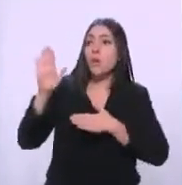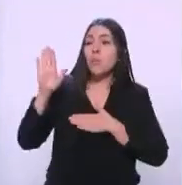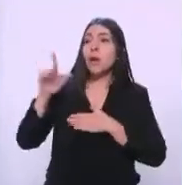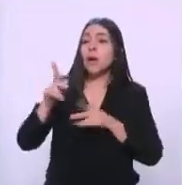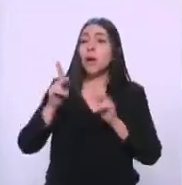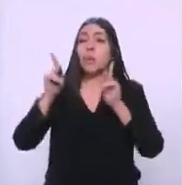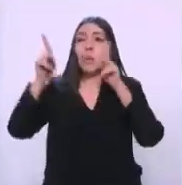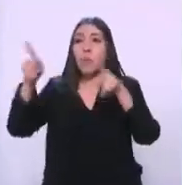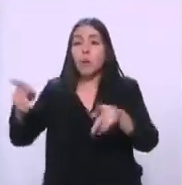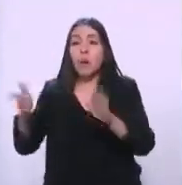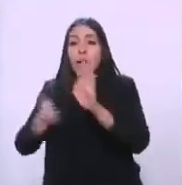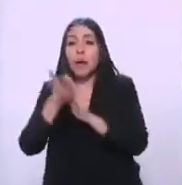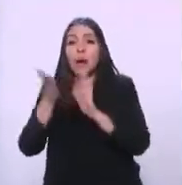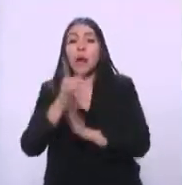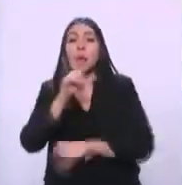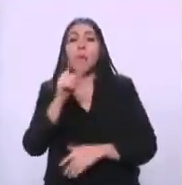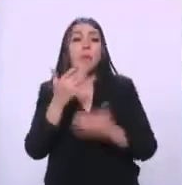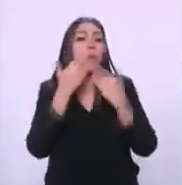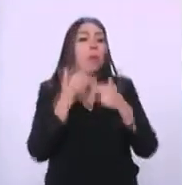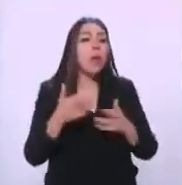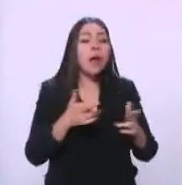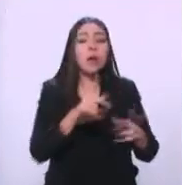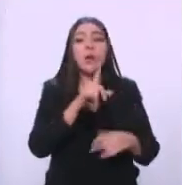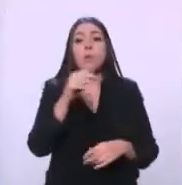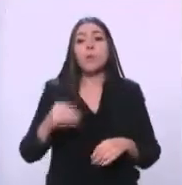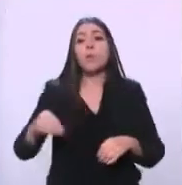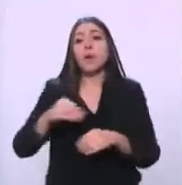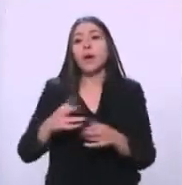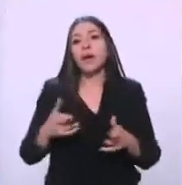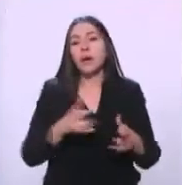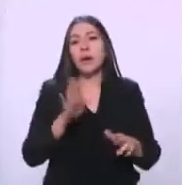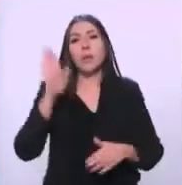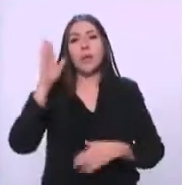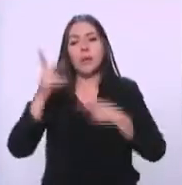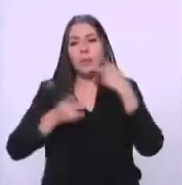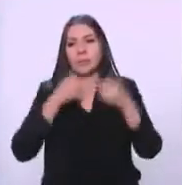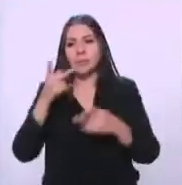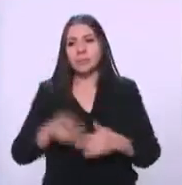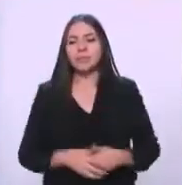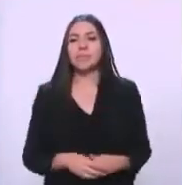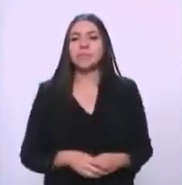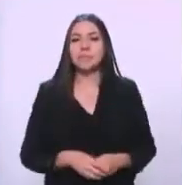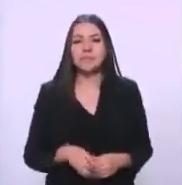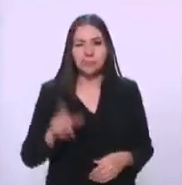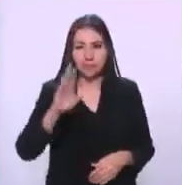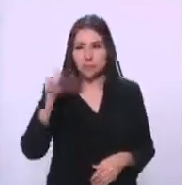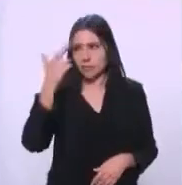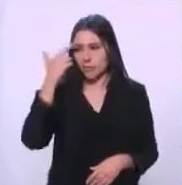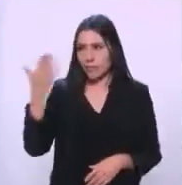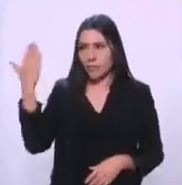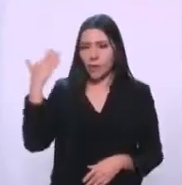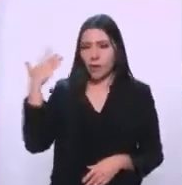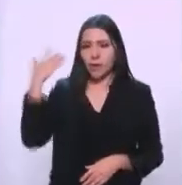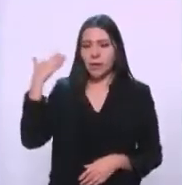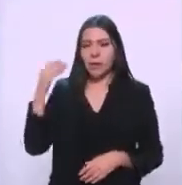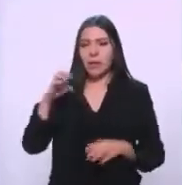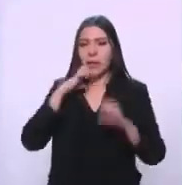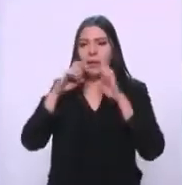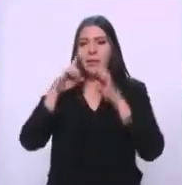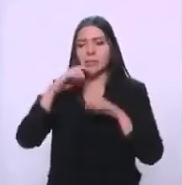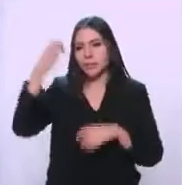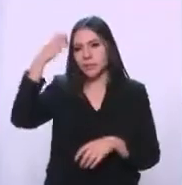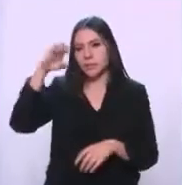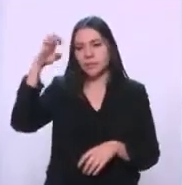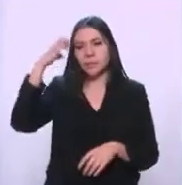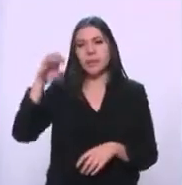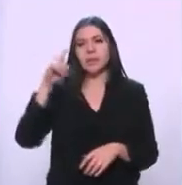dicen que también te van a poner tu río, ¿no? Que justo, no sé si te acuerdas que en la entrevista pasada con Lilian Chapa, que es experta en el sistema de